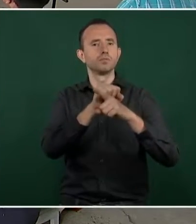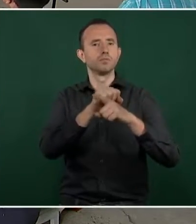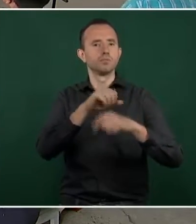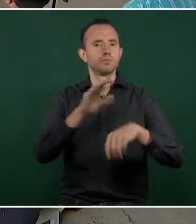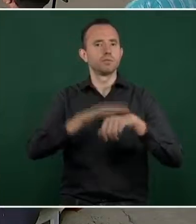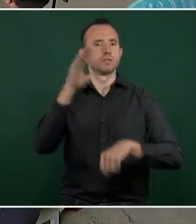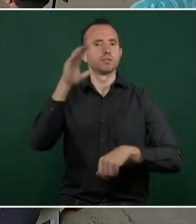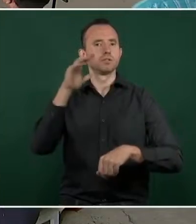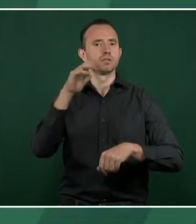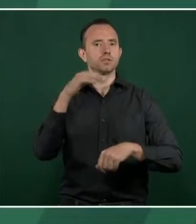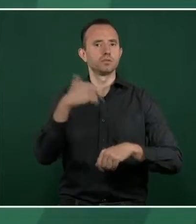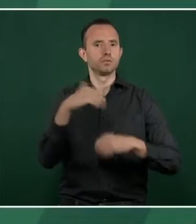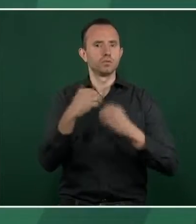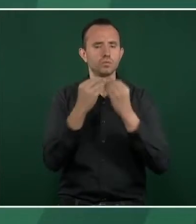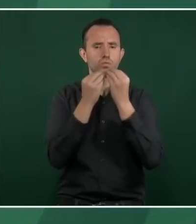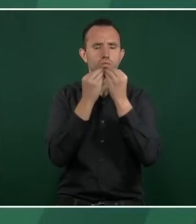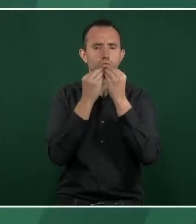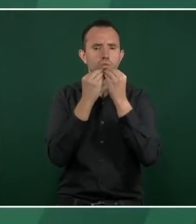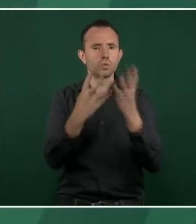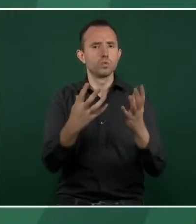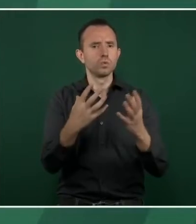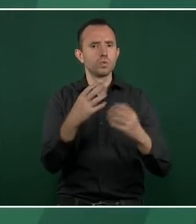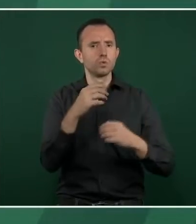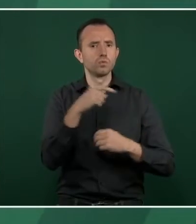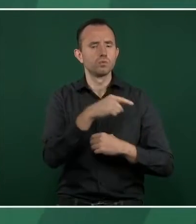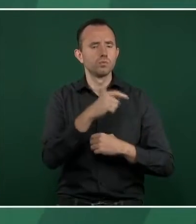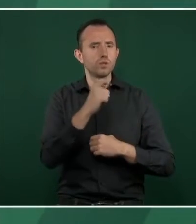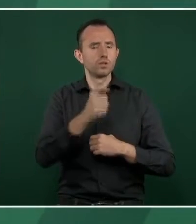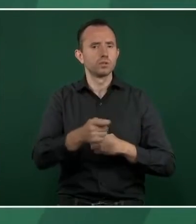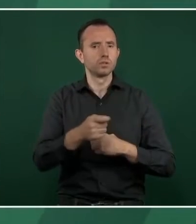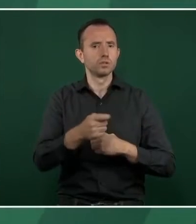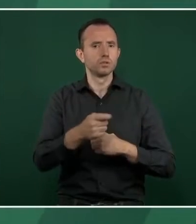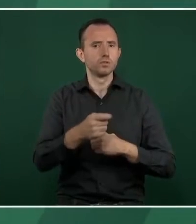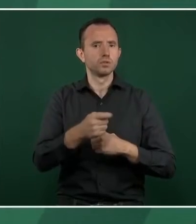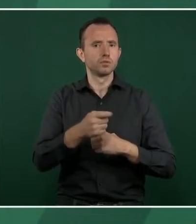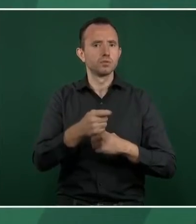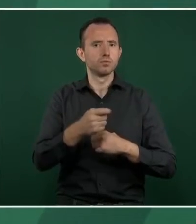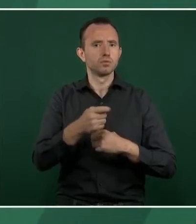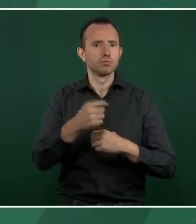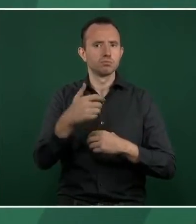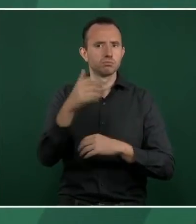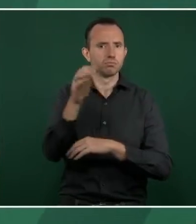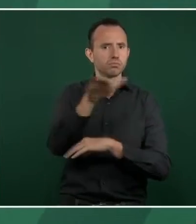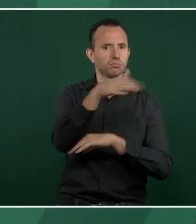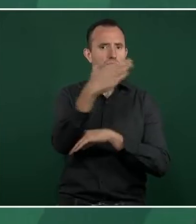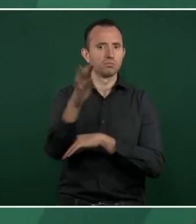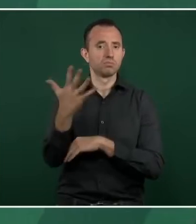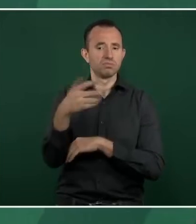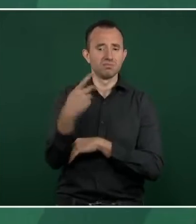extraordinario de todo es que sacó la bandera de México,